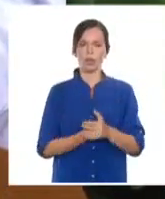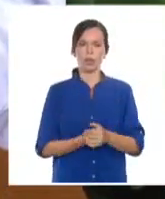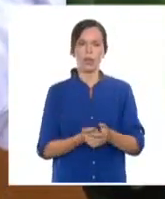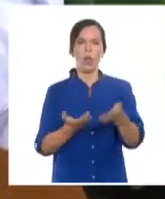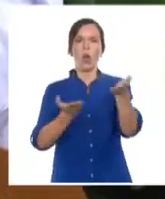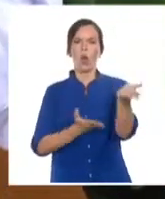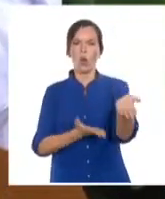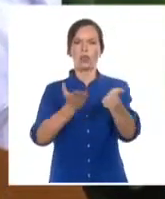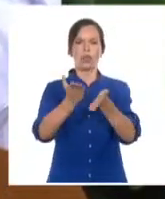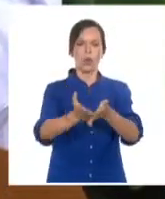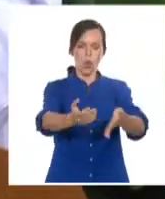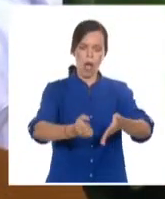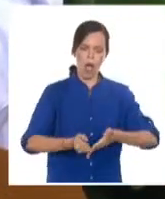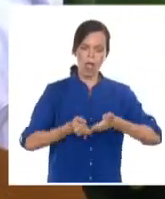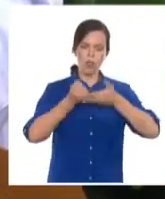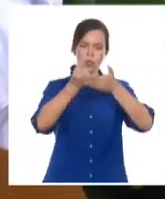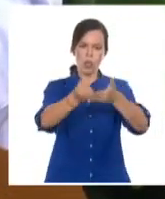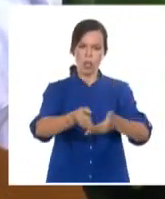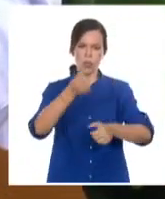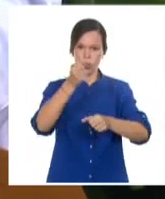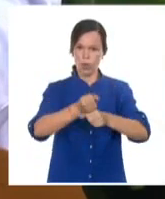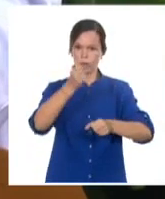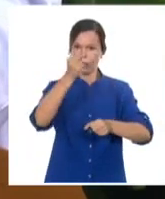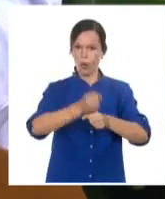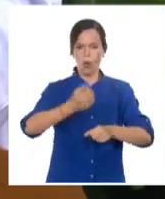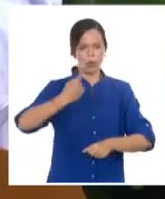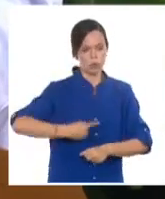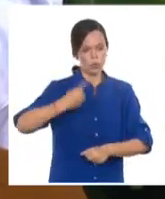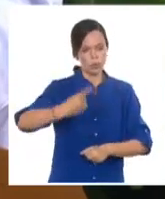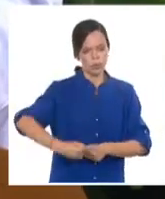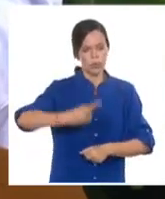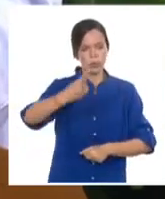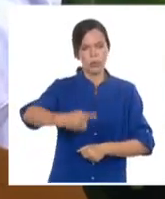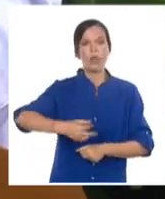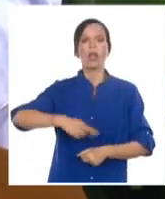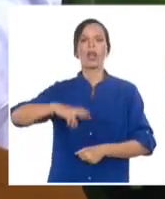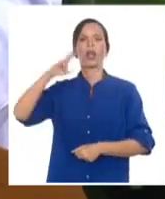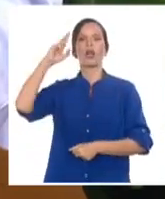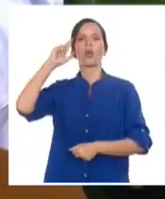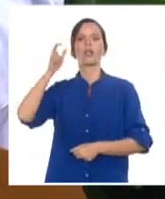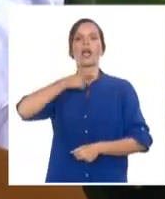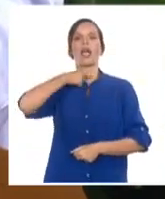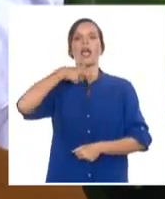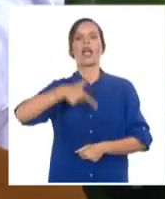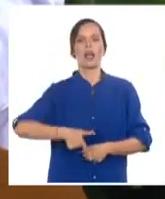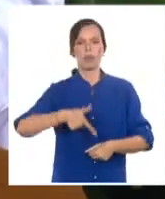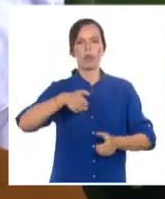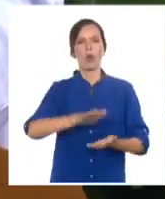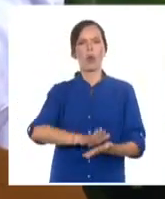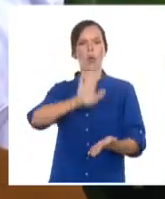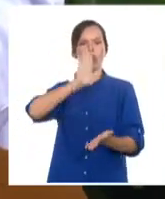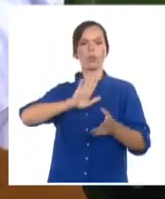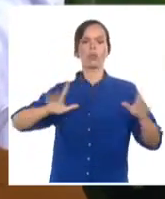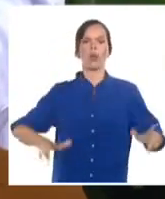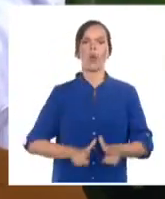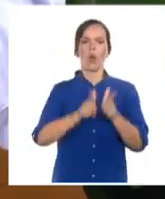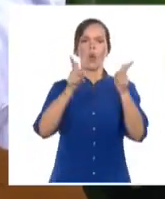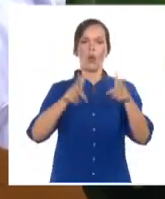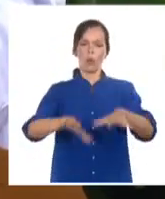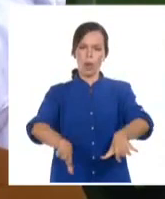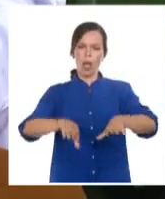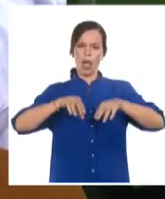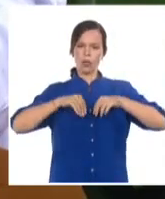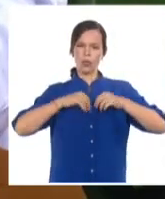bregar diario por seguir adelante recordándonos con su ejemplo el compromiso asumido con nuestros héroes y